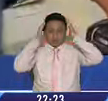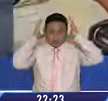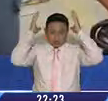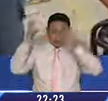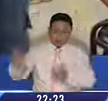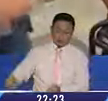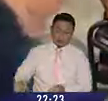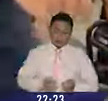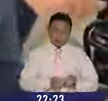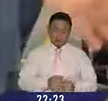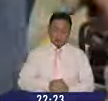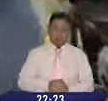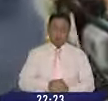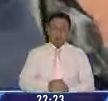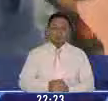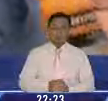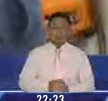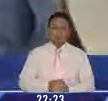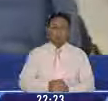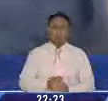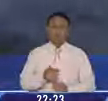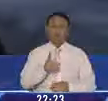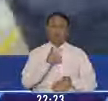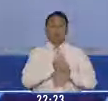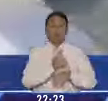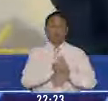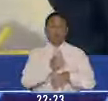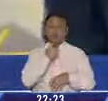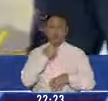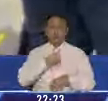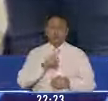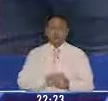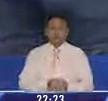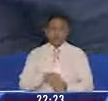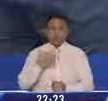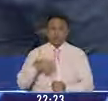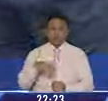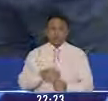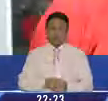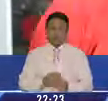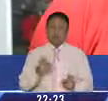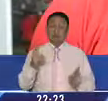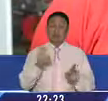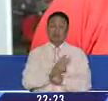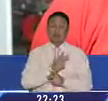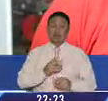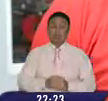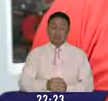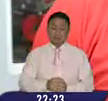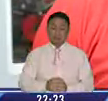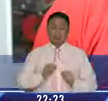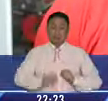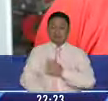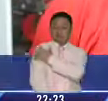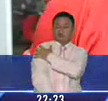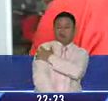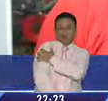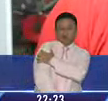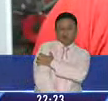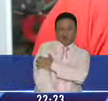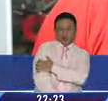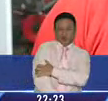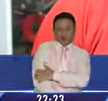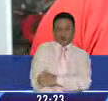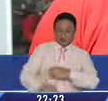persona. El primer diagnóstico de los paramédicos daba cuenta de lesiones que podrían ser graves. Heridas abrasivas por producto del